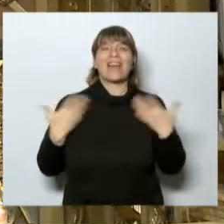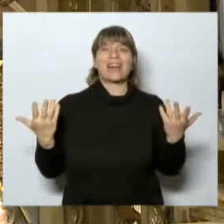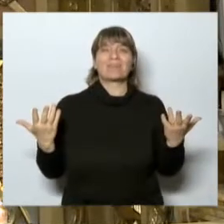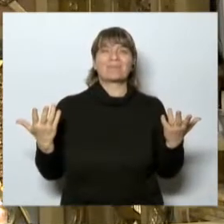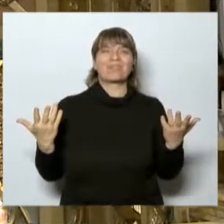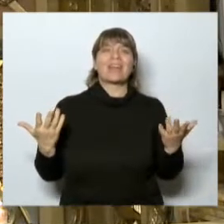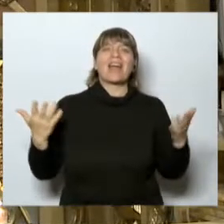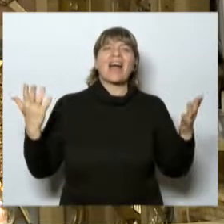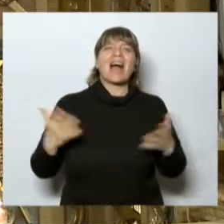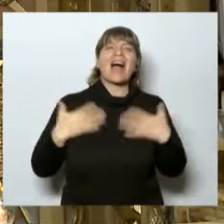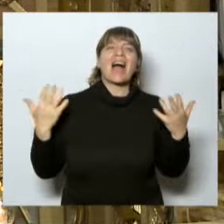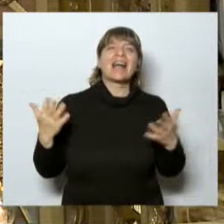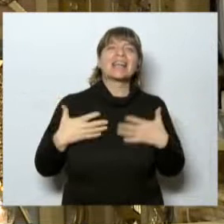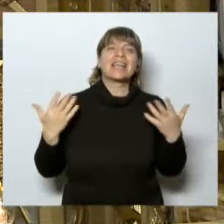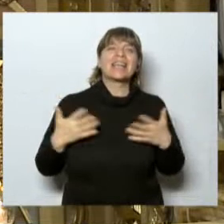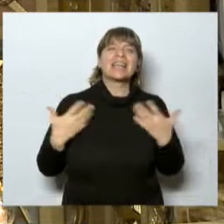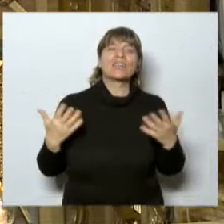Aleluya,